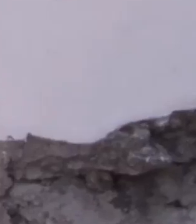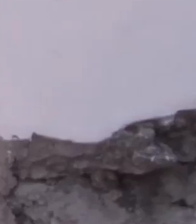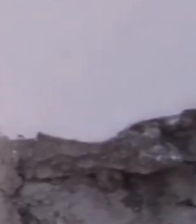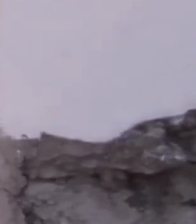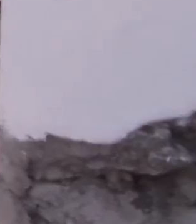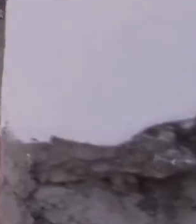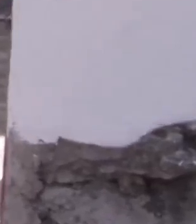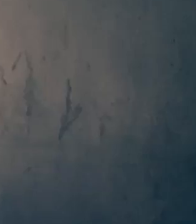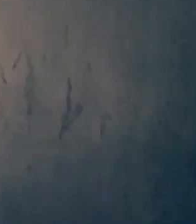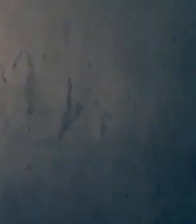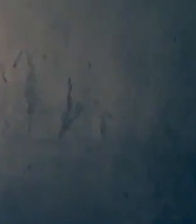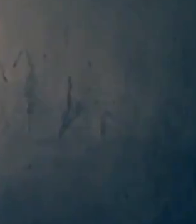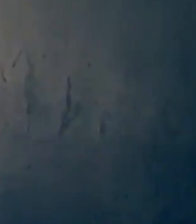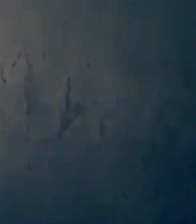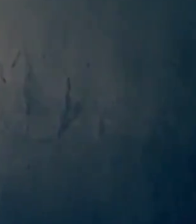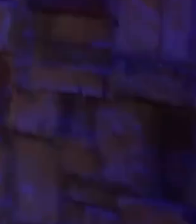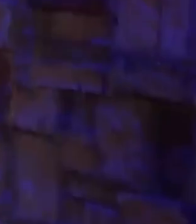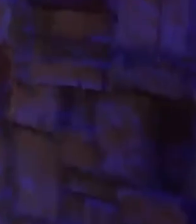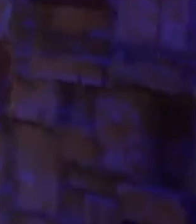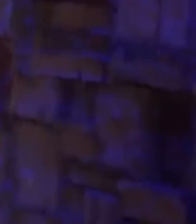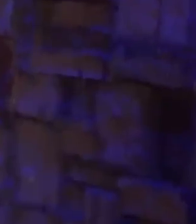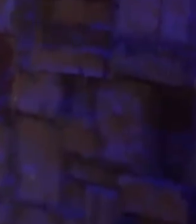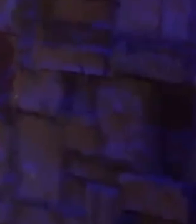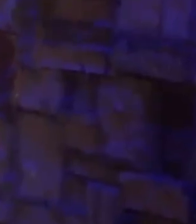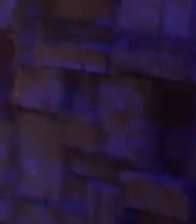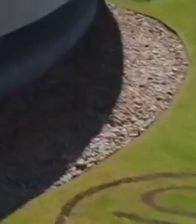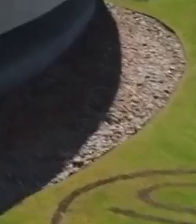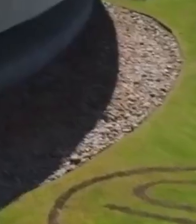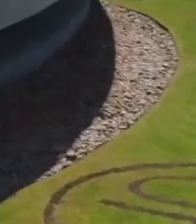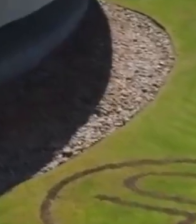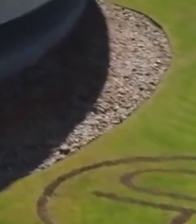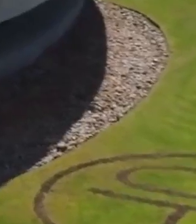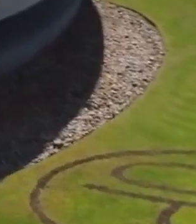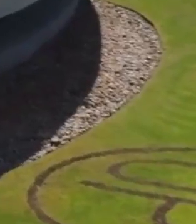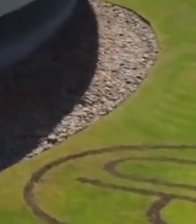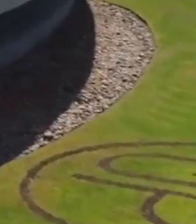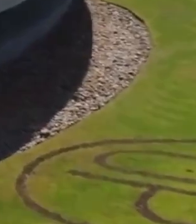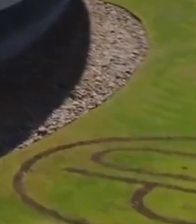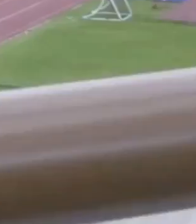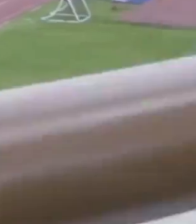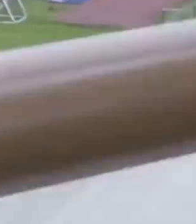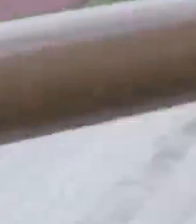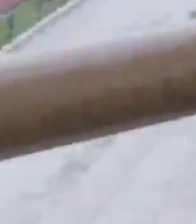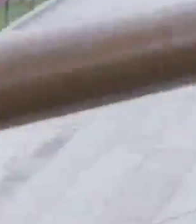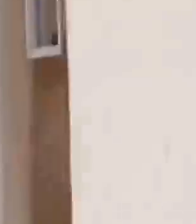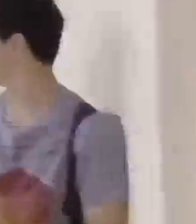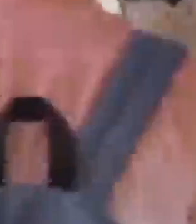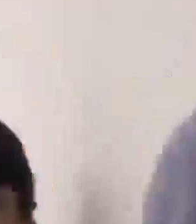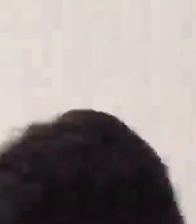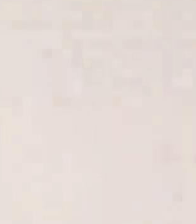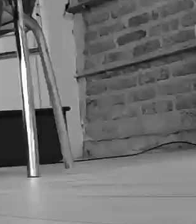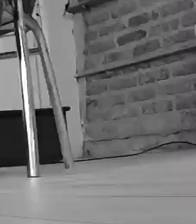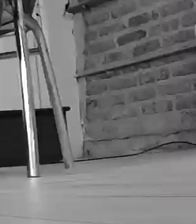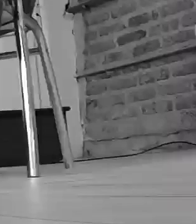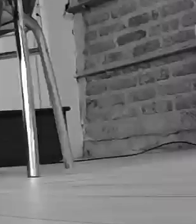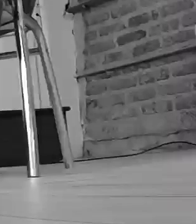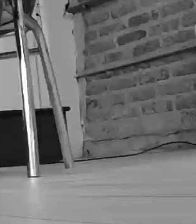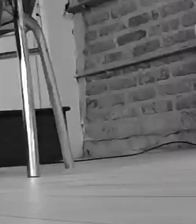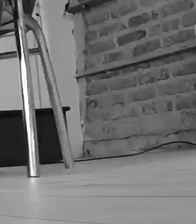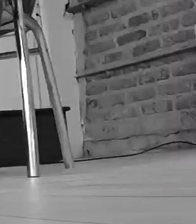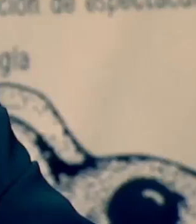En Unívoros nos renovamos. Nuevas secciones y la participación de más universidades invitadas. En